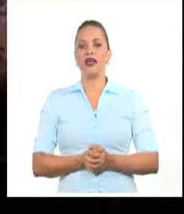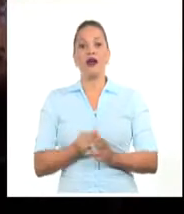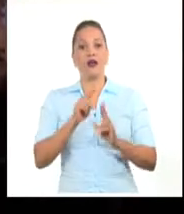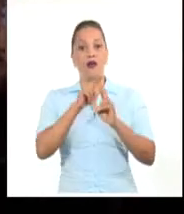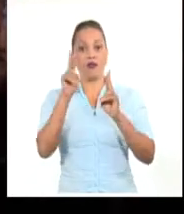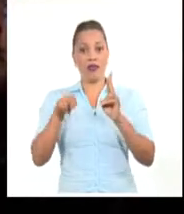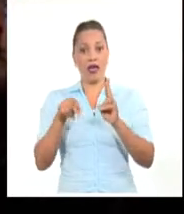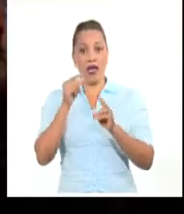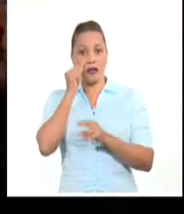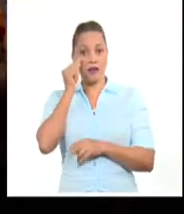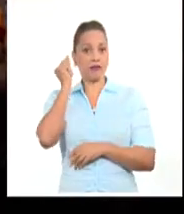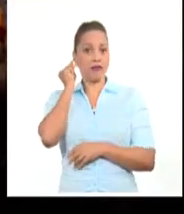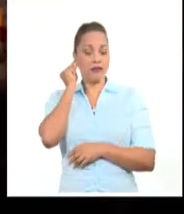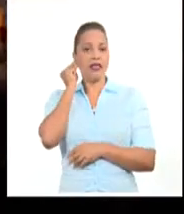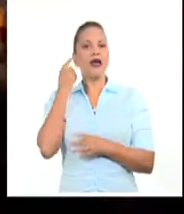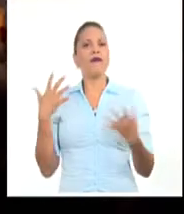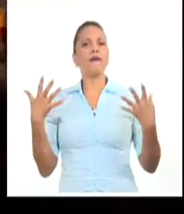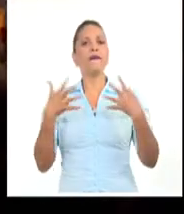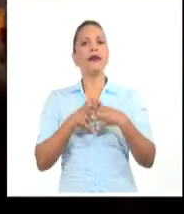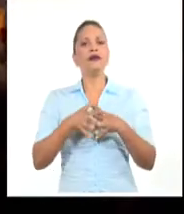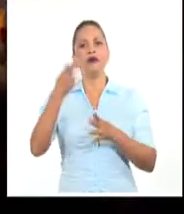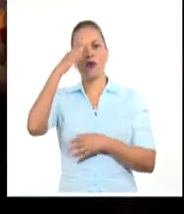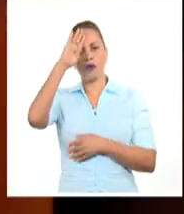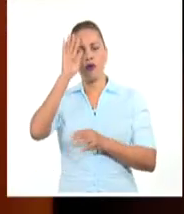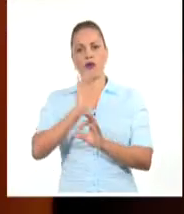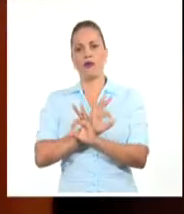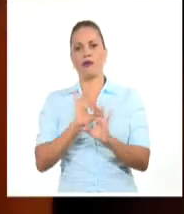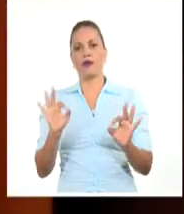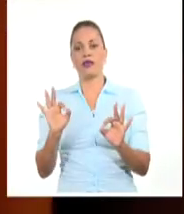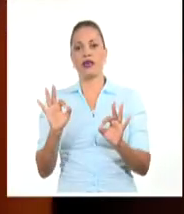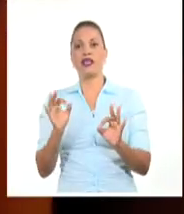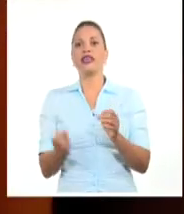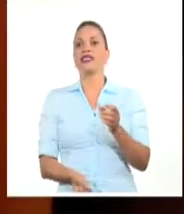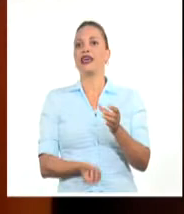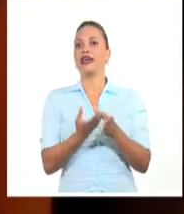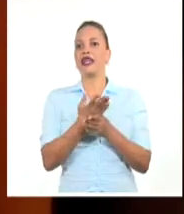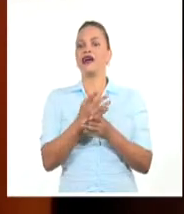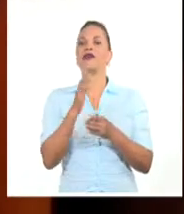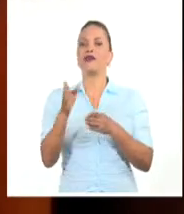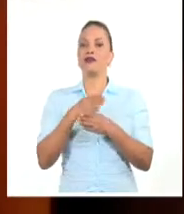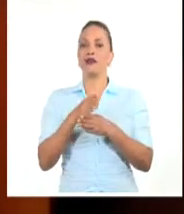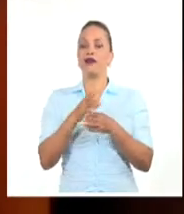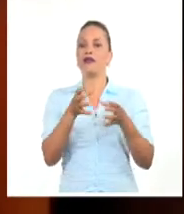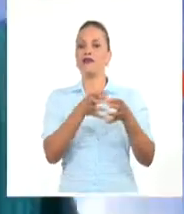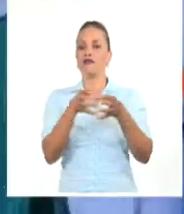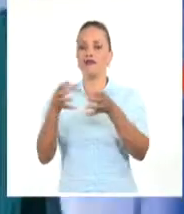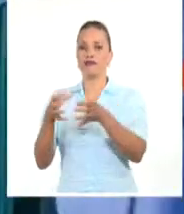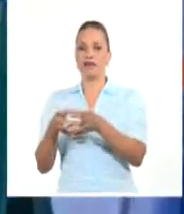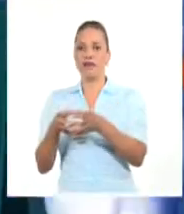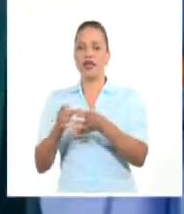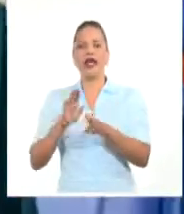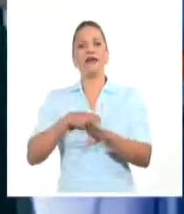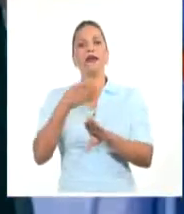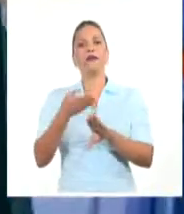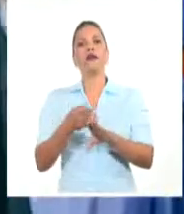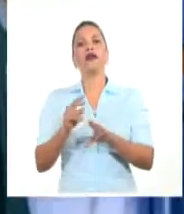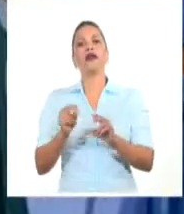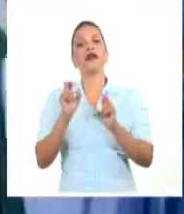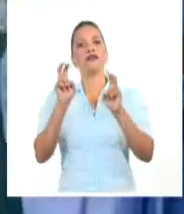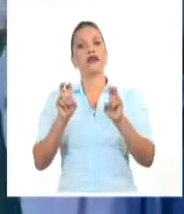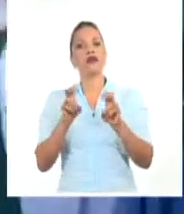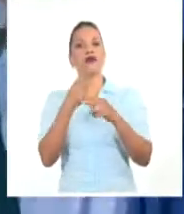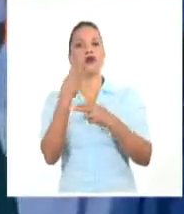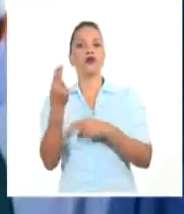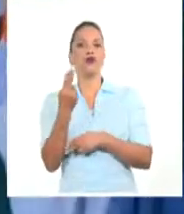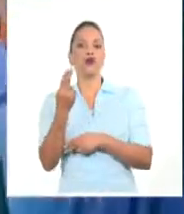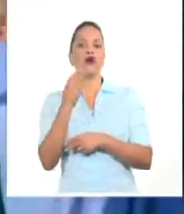vínculo especial con Cuba, pues se formaron en un colectivo como El Buen Día. Por ello, luego de ofrecer dos funciones dentro del